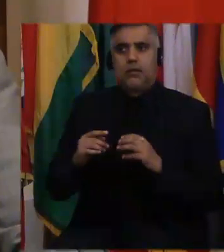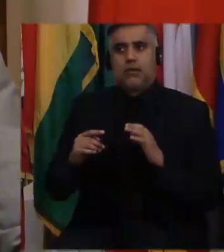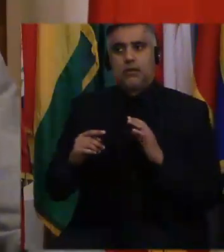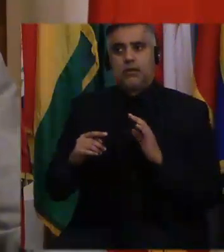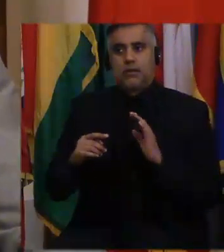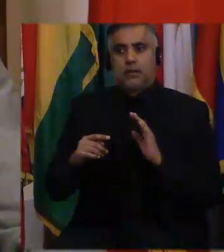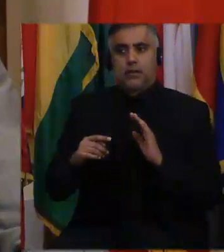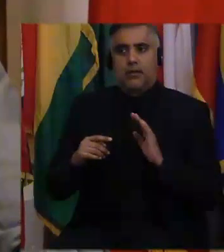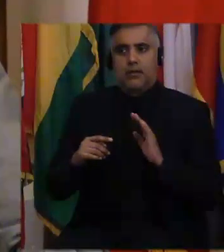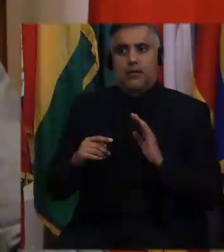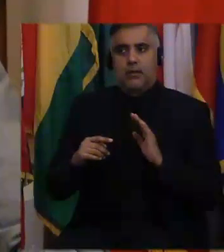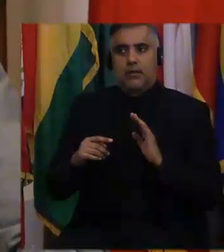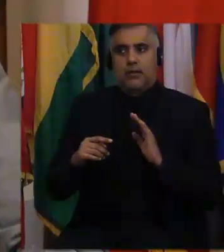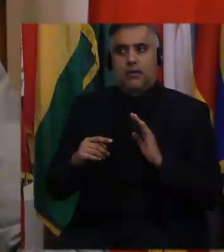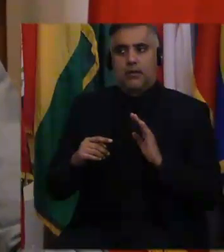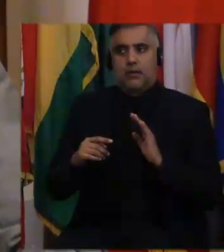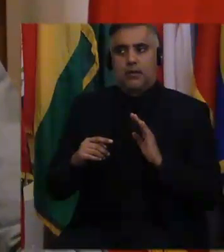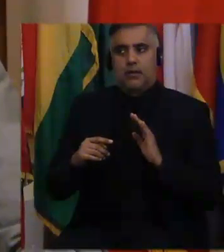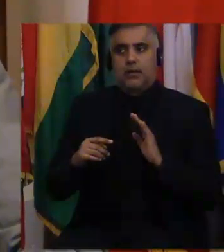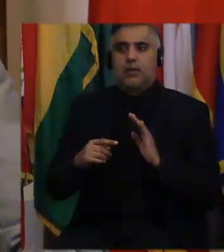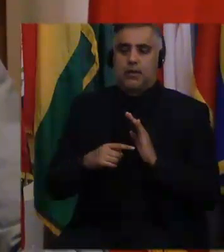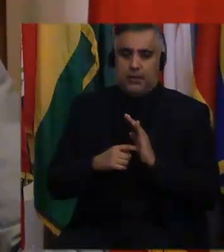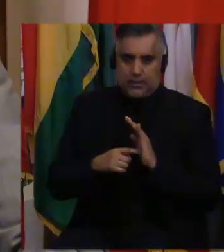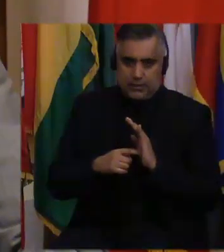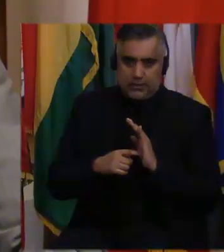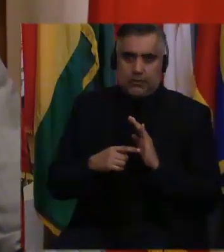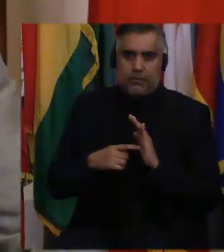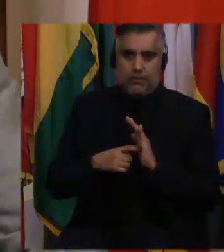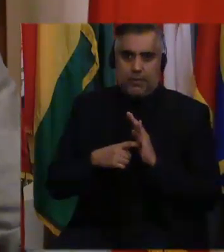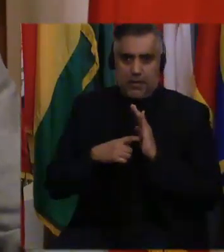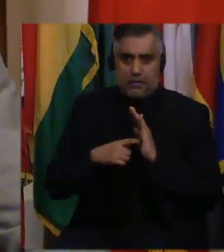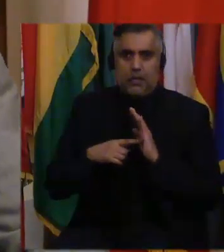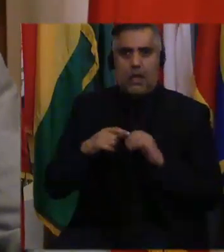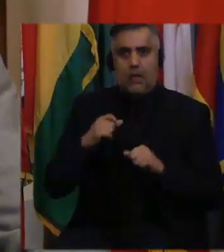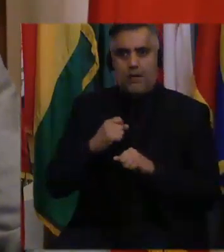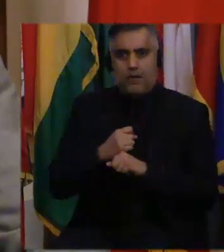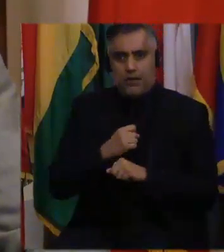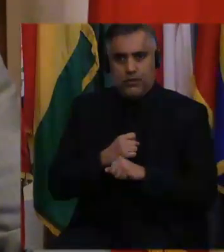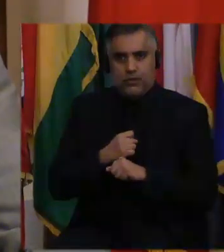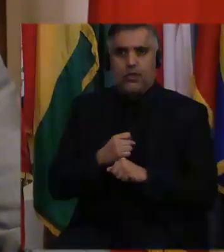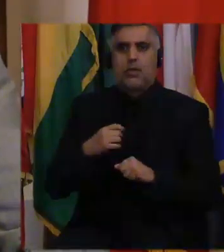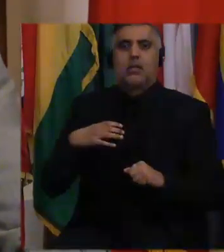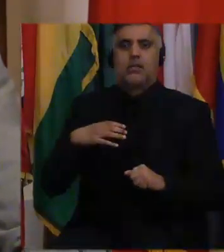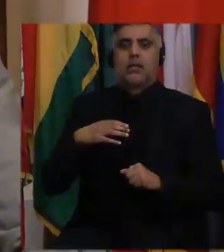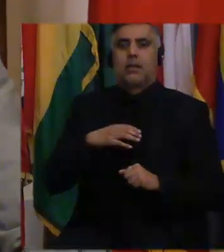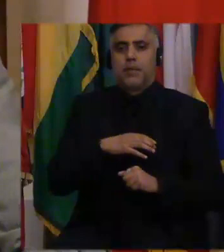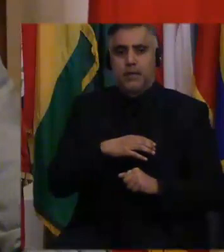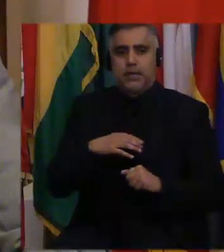en ese rol de mandatos y funciones, la Comisión mantiene una relatoría